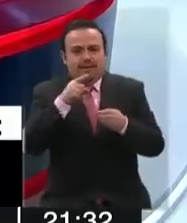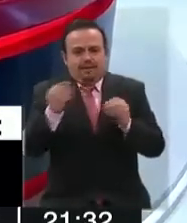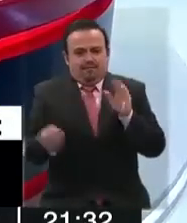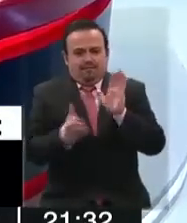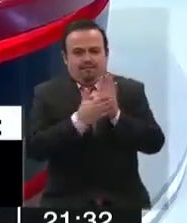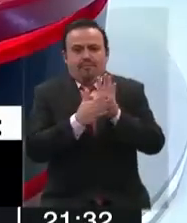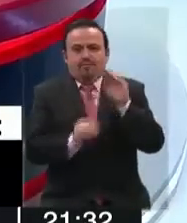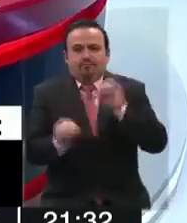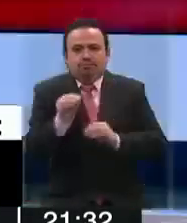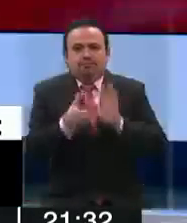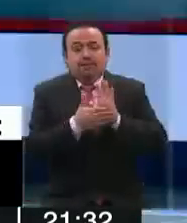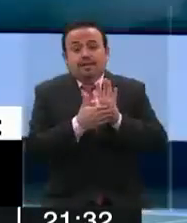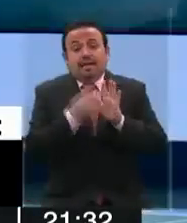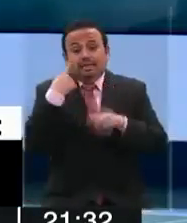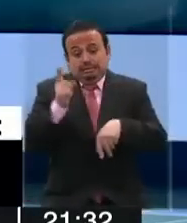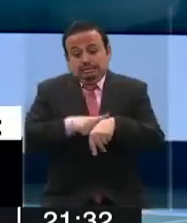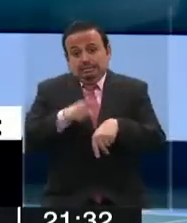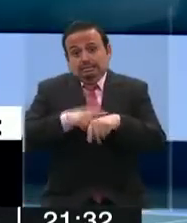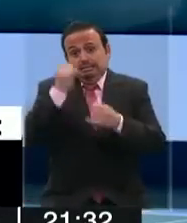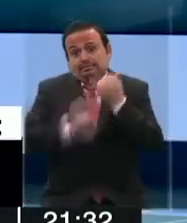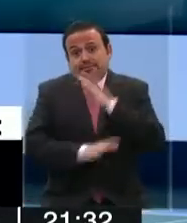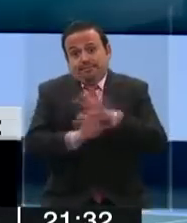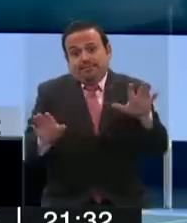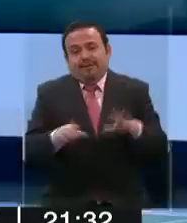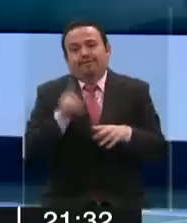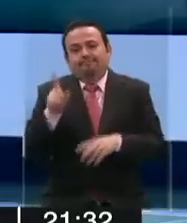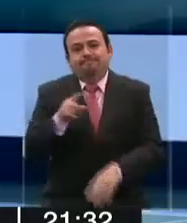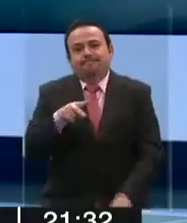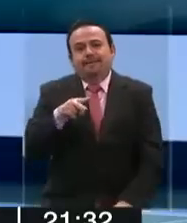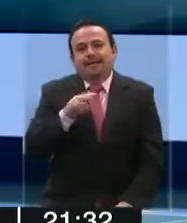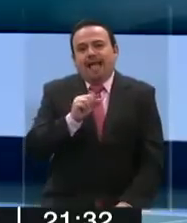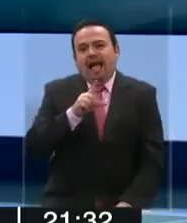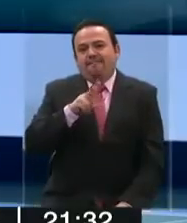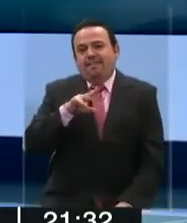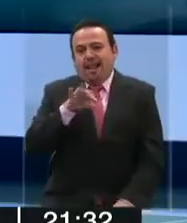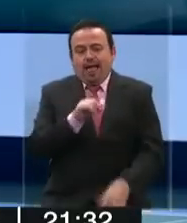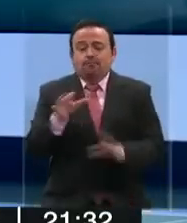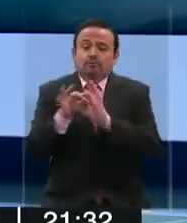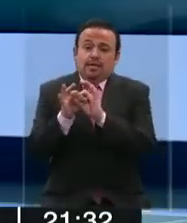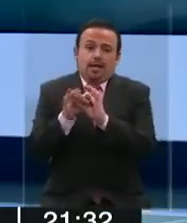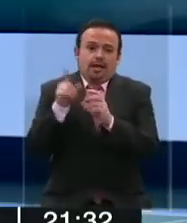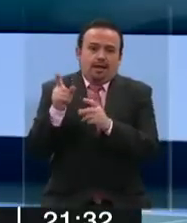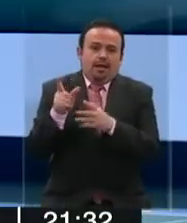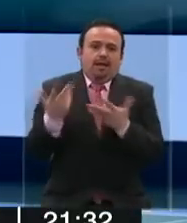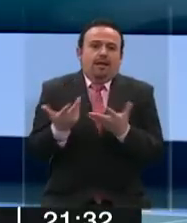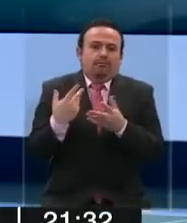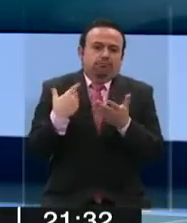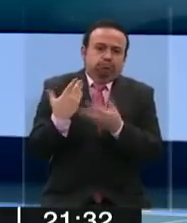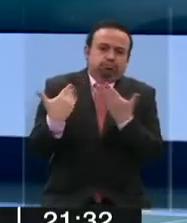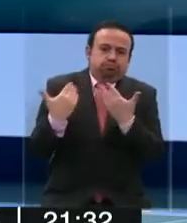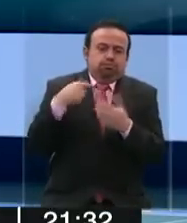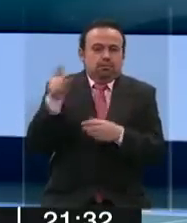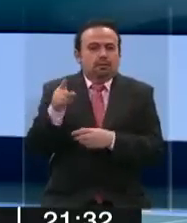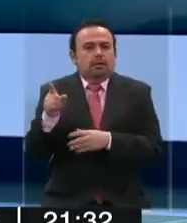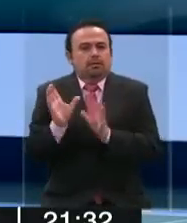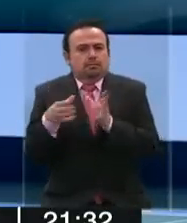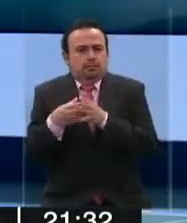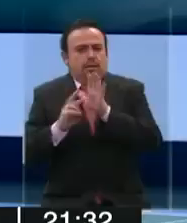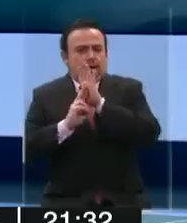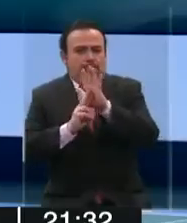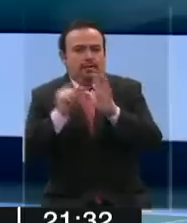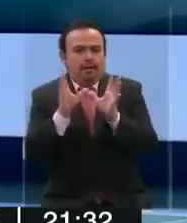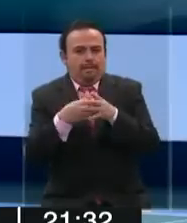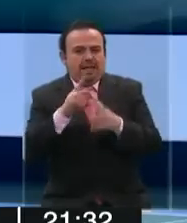propuesta Lamentablemente se nos fue el tiempo Nelson Ávila Muchísimas gracias por conversar con nosotros Vocero de la candidatura del partido del partido